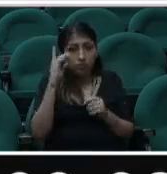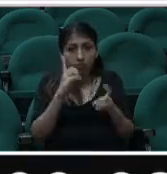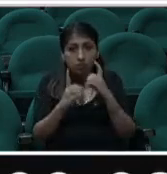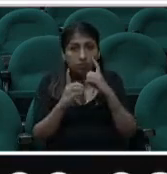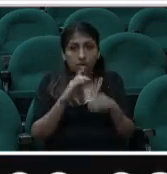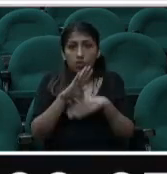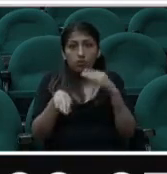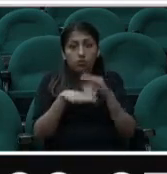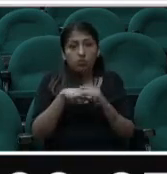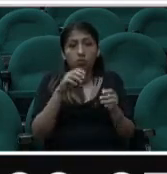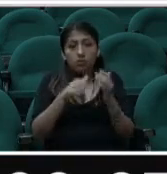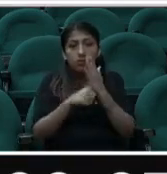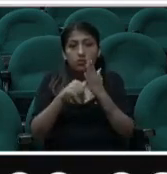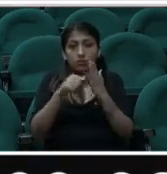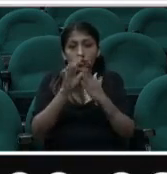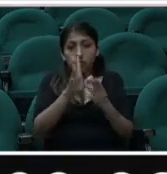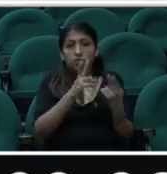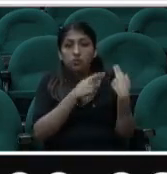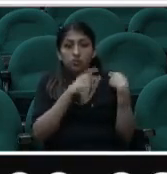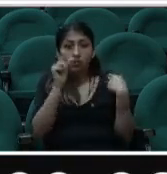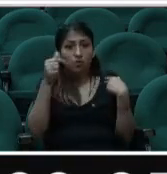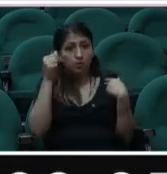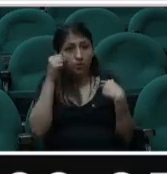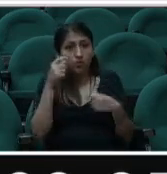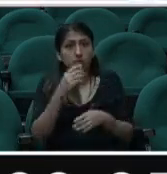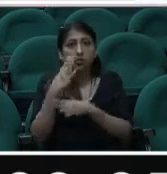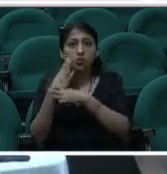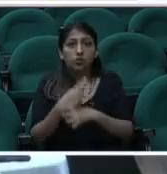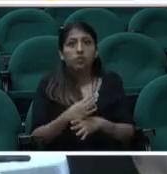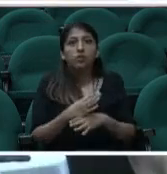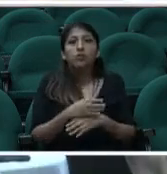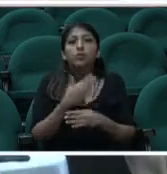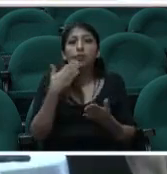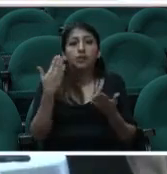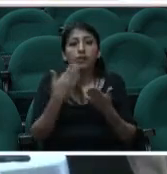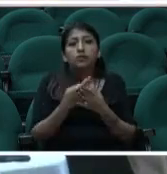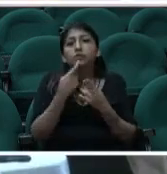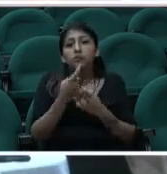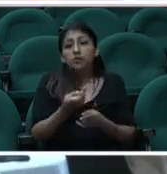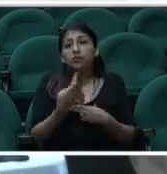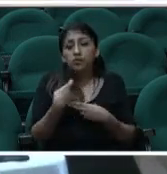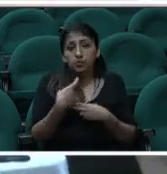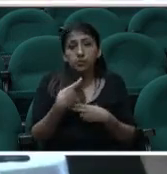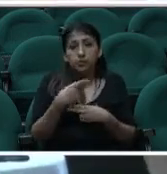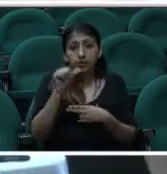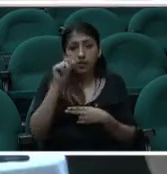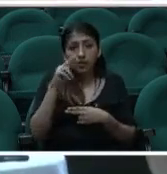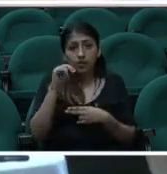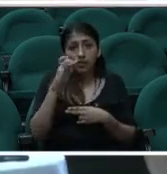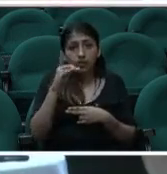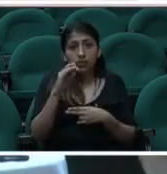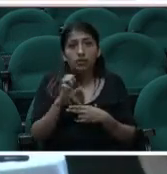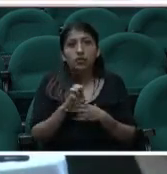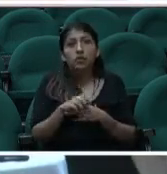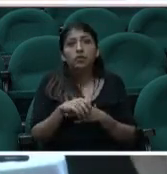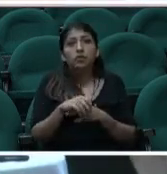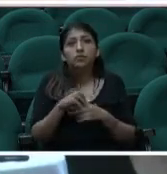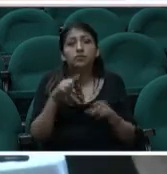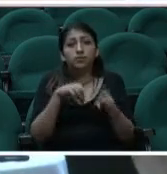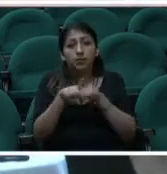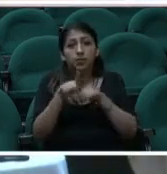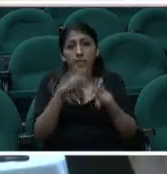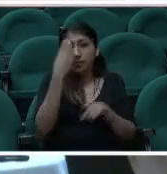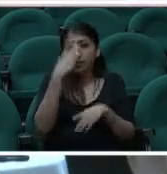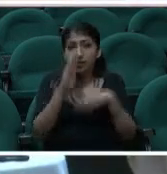permanente con todo el ministerio encargado de gobierno y de seguridad muchas gracias a la respuesta al candidato andrew granda es el debate